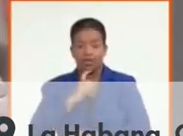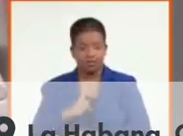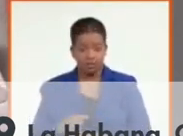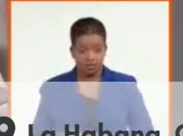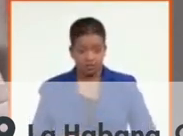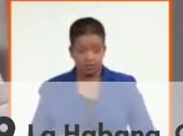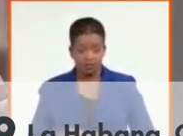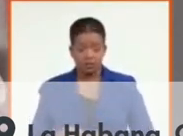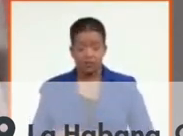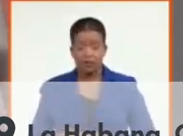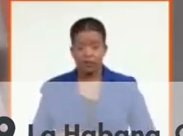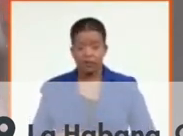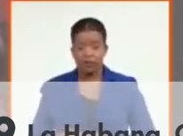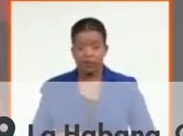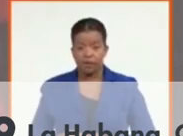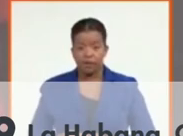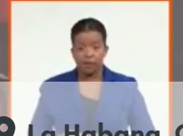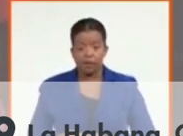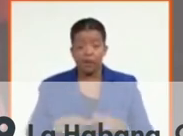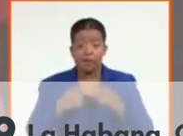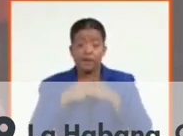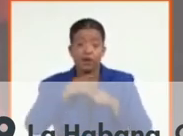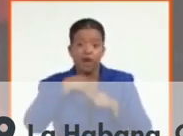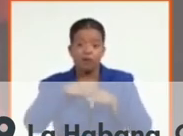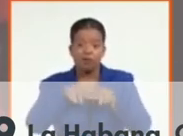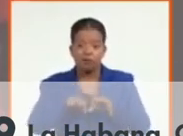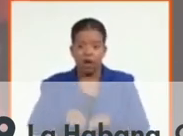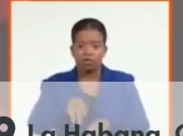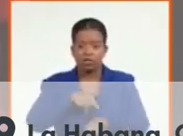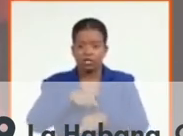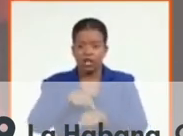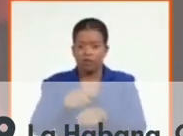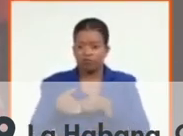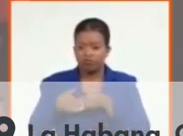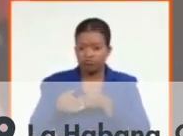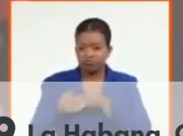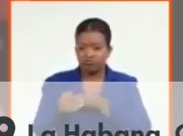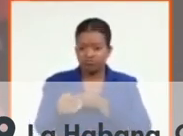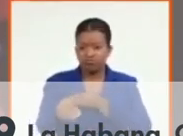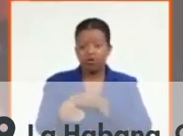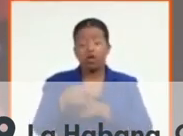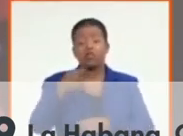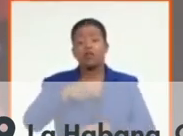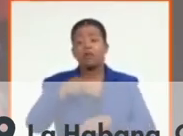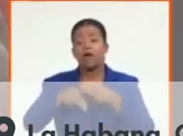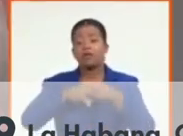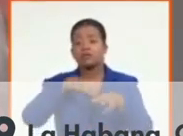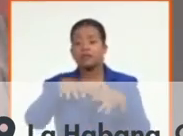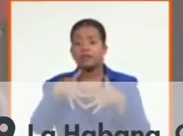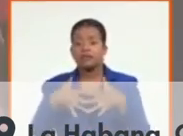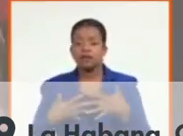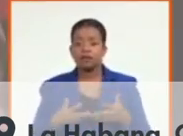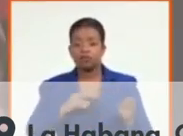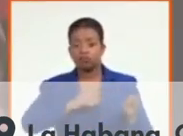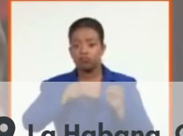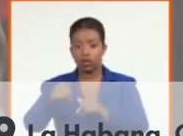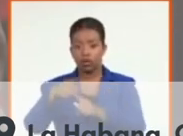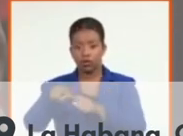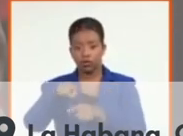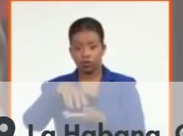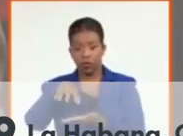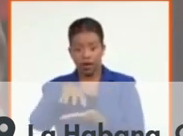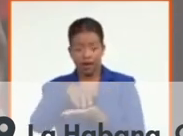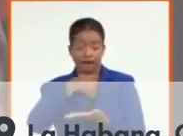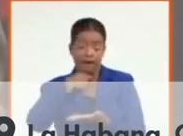son interrupciones en el arca por un partido mayor lo que debe hacer la entidad es reubicar por ejemplo en este momento la